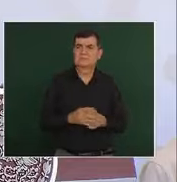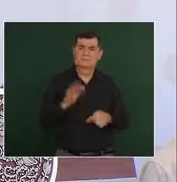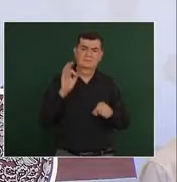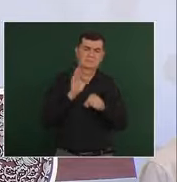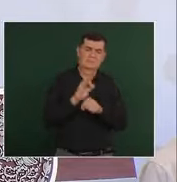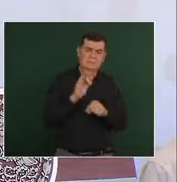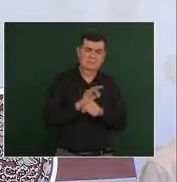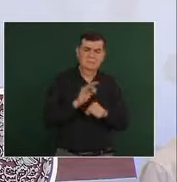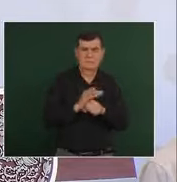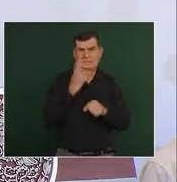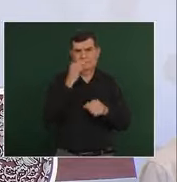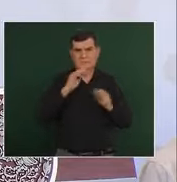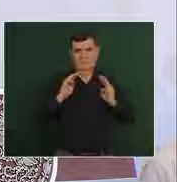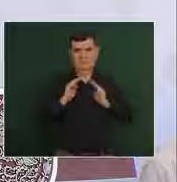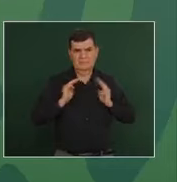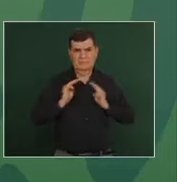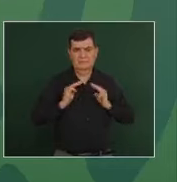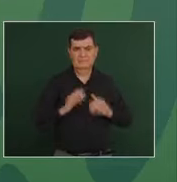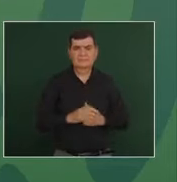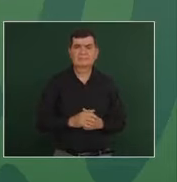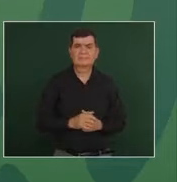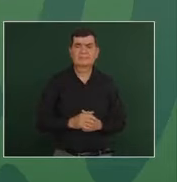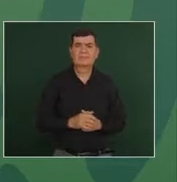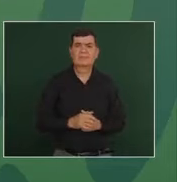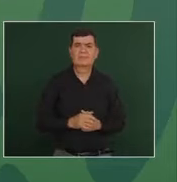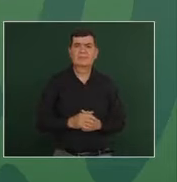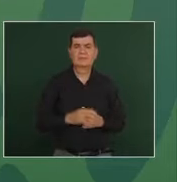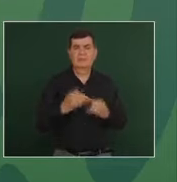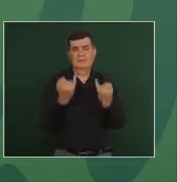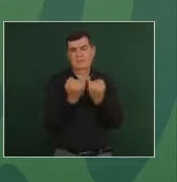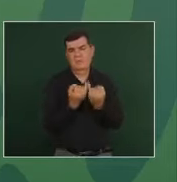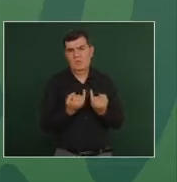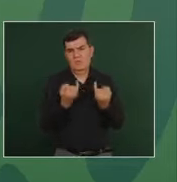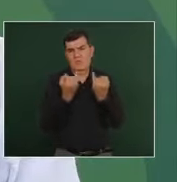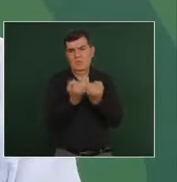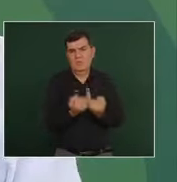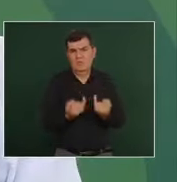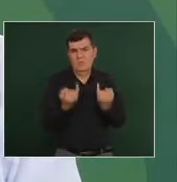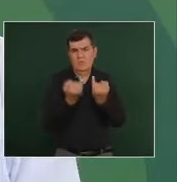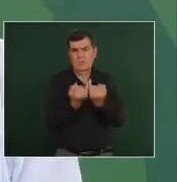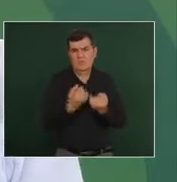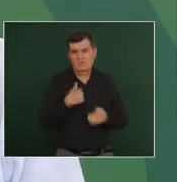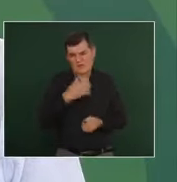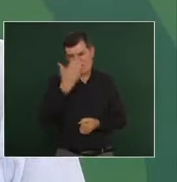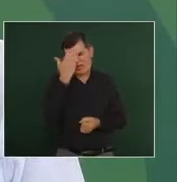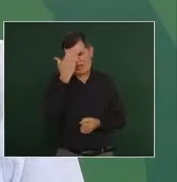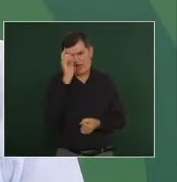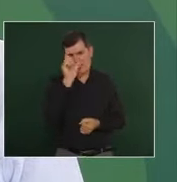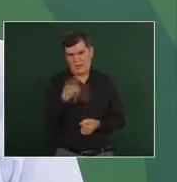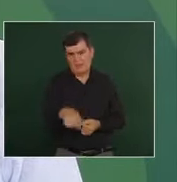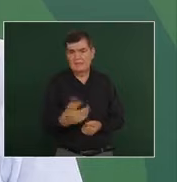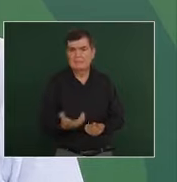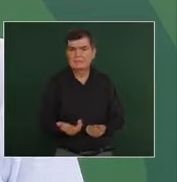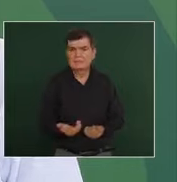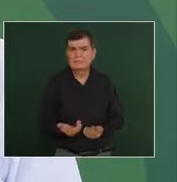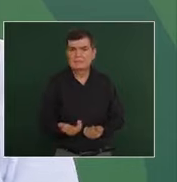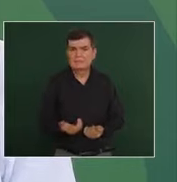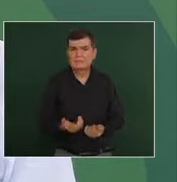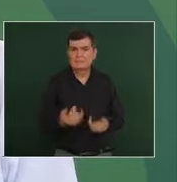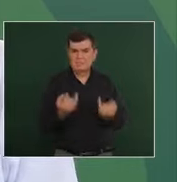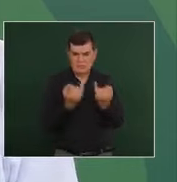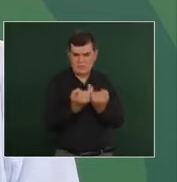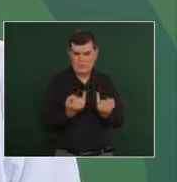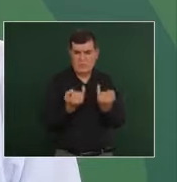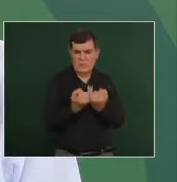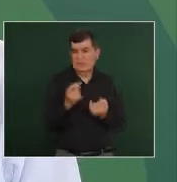protegió al ejército, es igual, ya los conozco. Los que son iguales